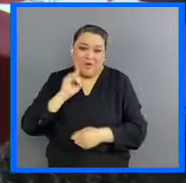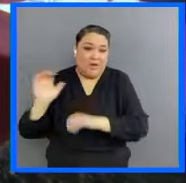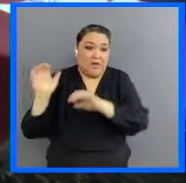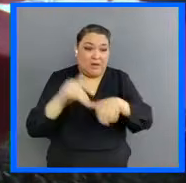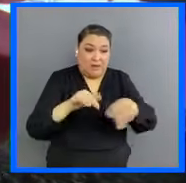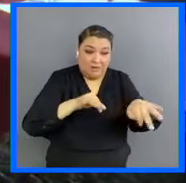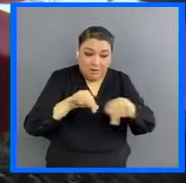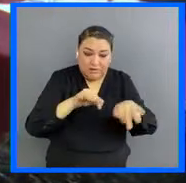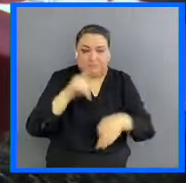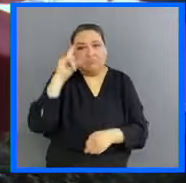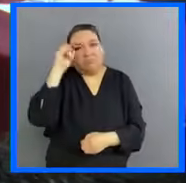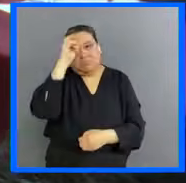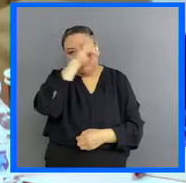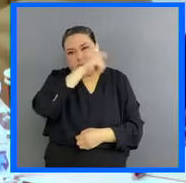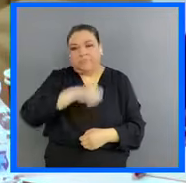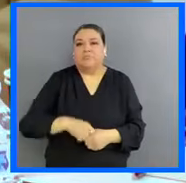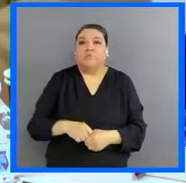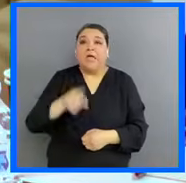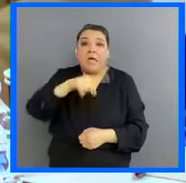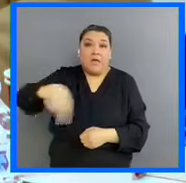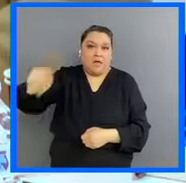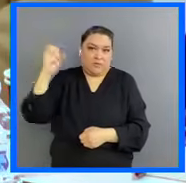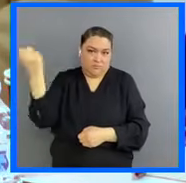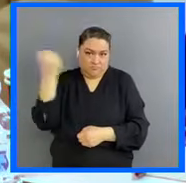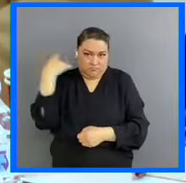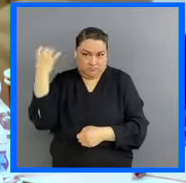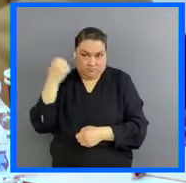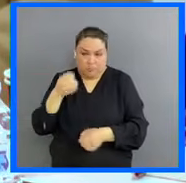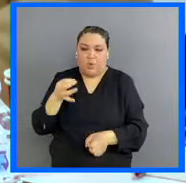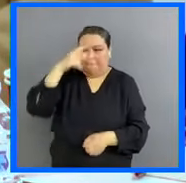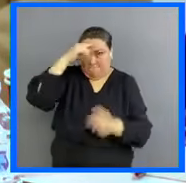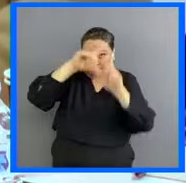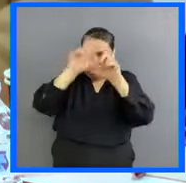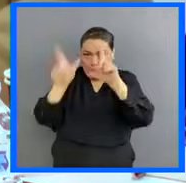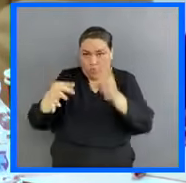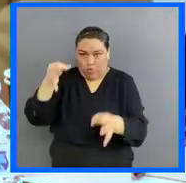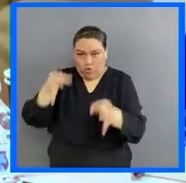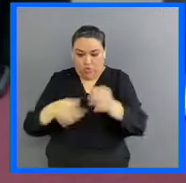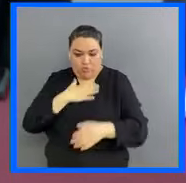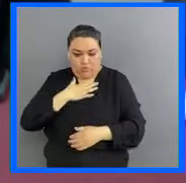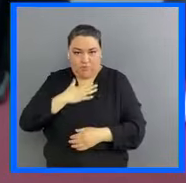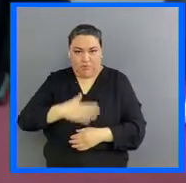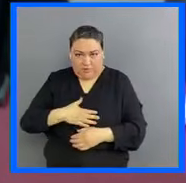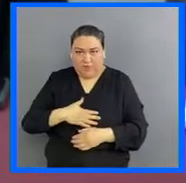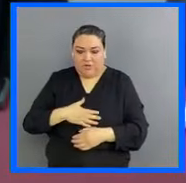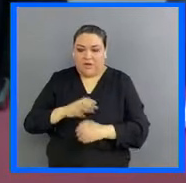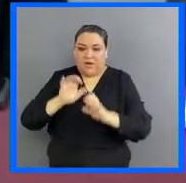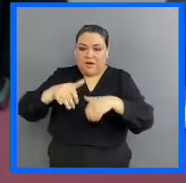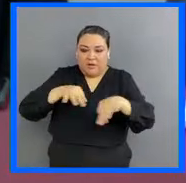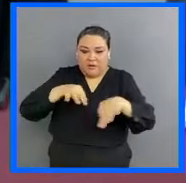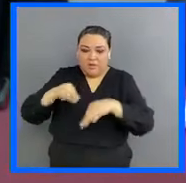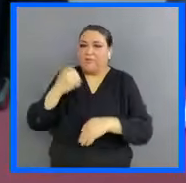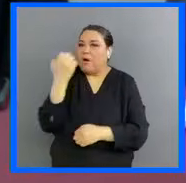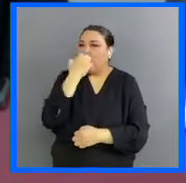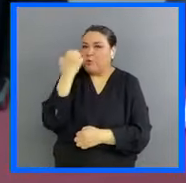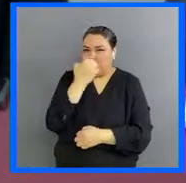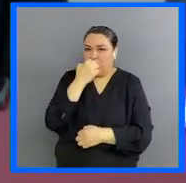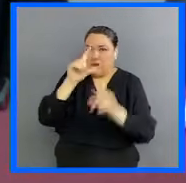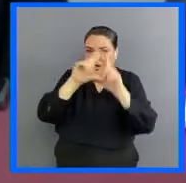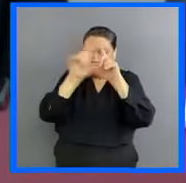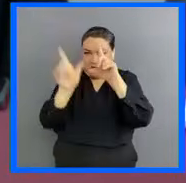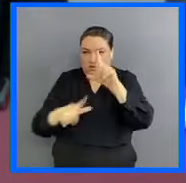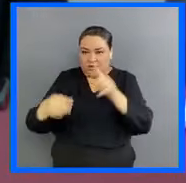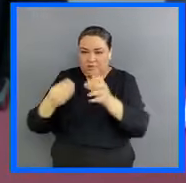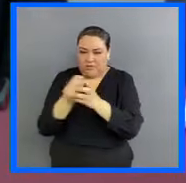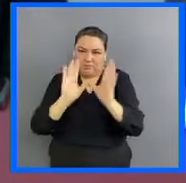sobre la Justicia Laboral en el país, realizado en la Escuela Nacional de Formación Judicial, se analizaron los avances y retos del